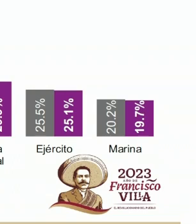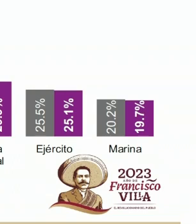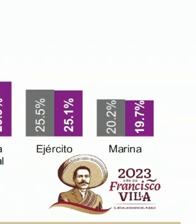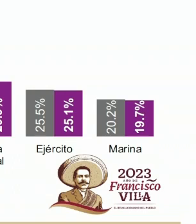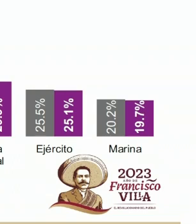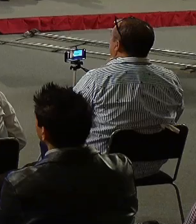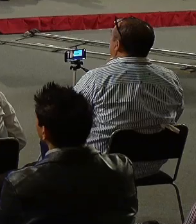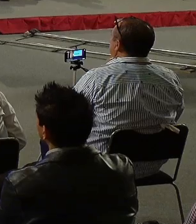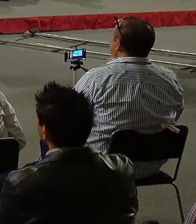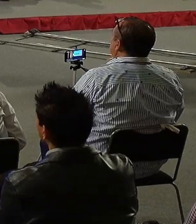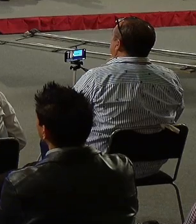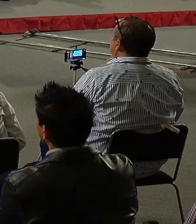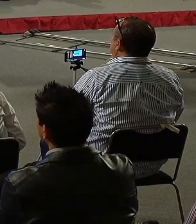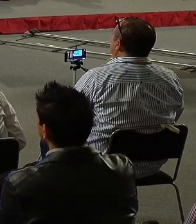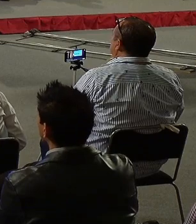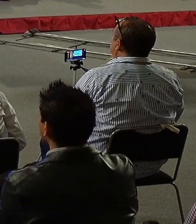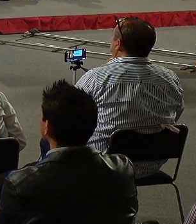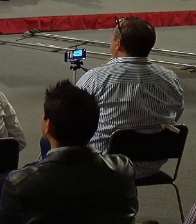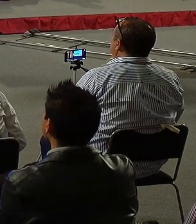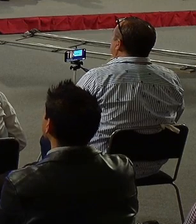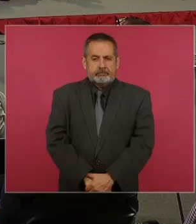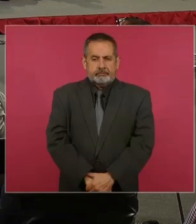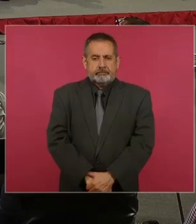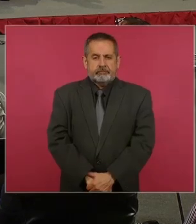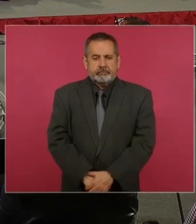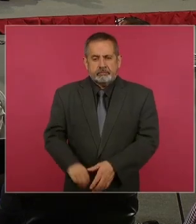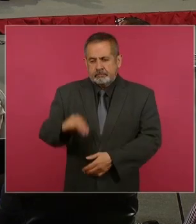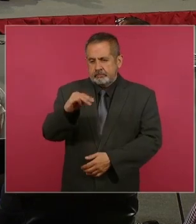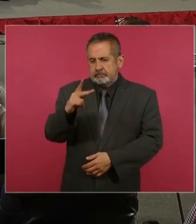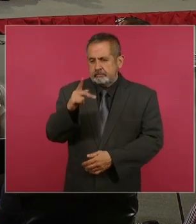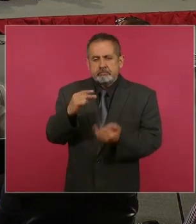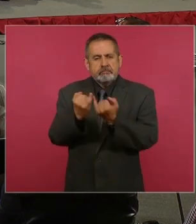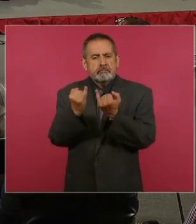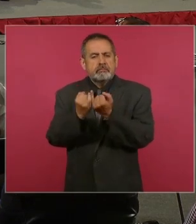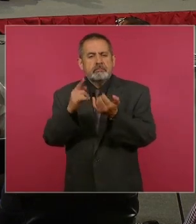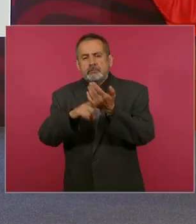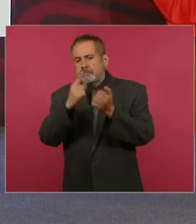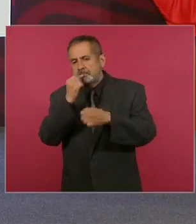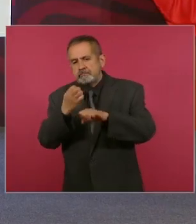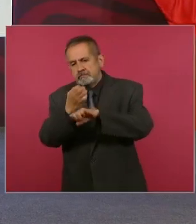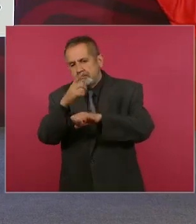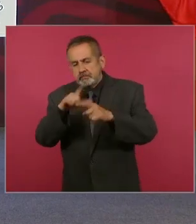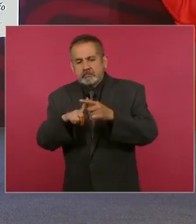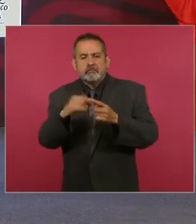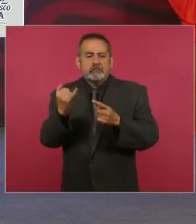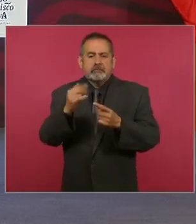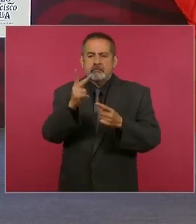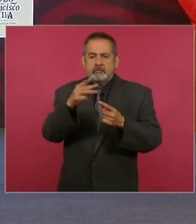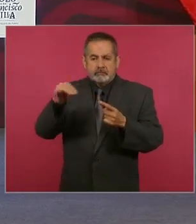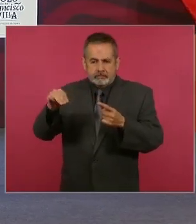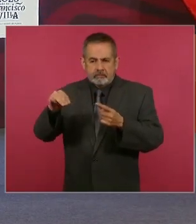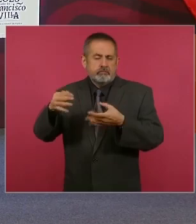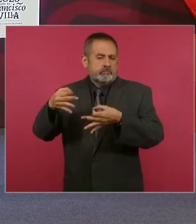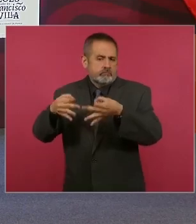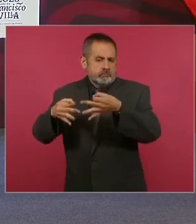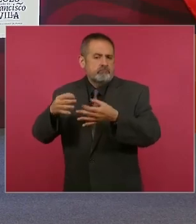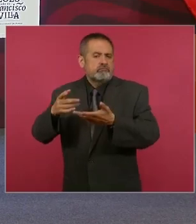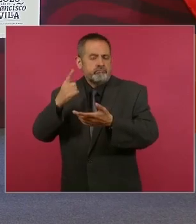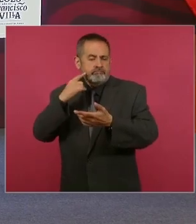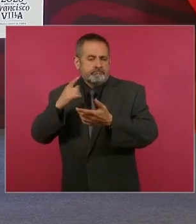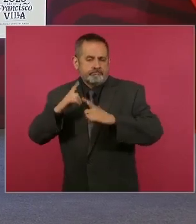62.8%. El Ministerio Público 62.8%, igual que la Policía Estatal, y la Policía Ministerial, Judicial o de